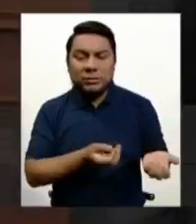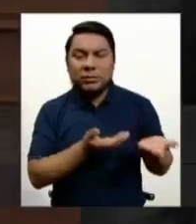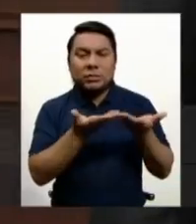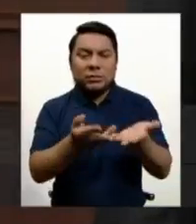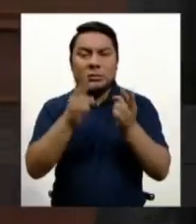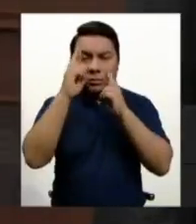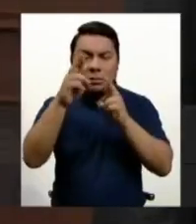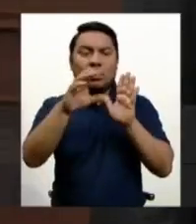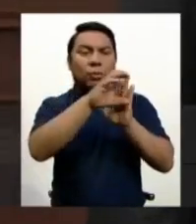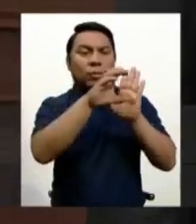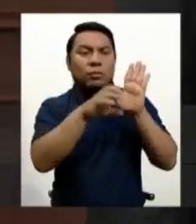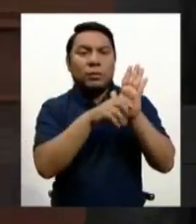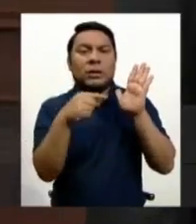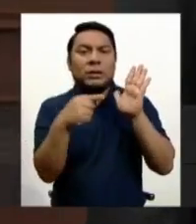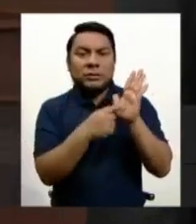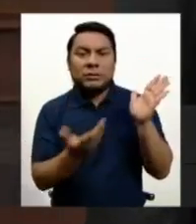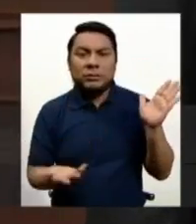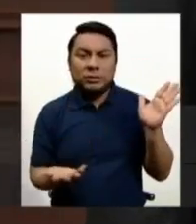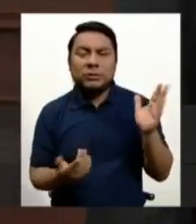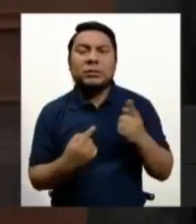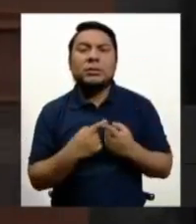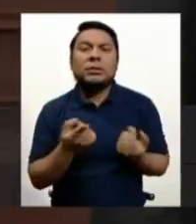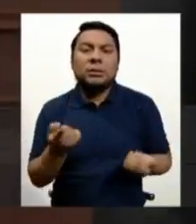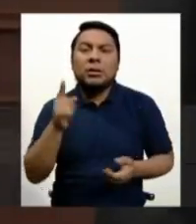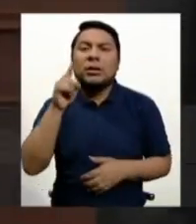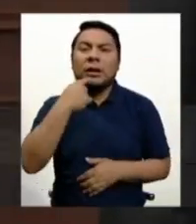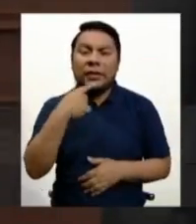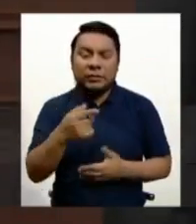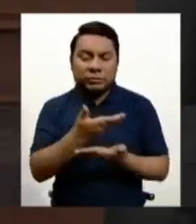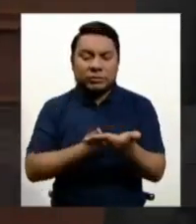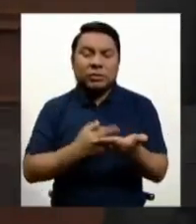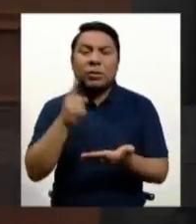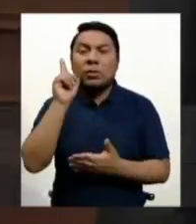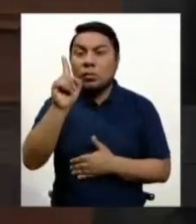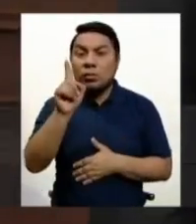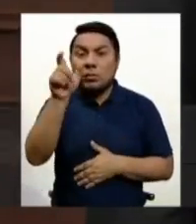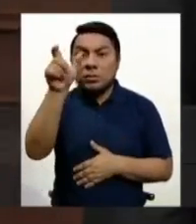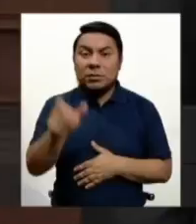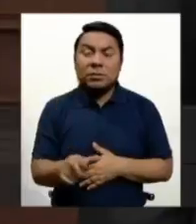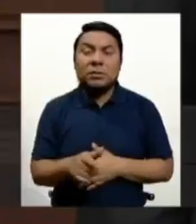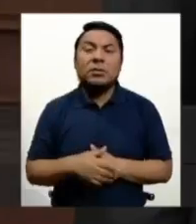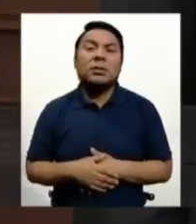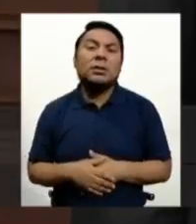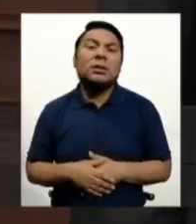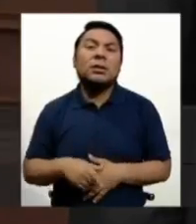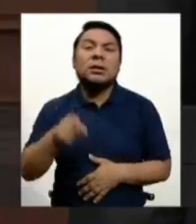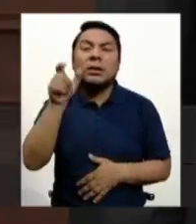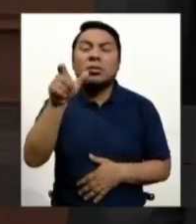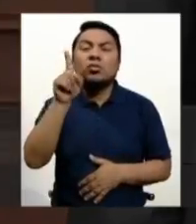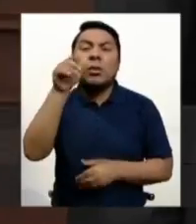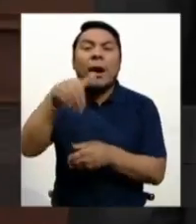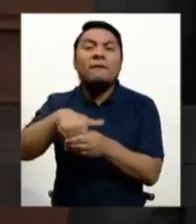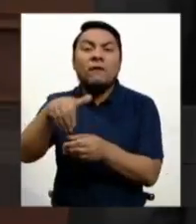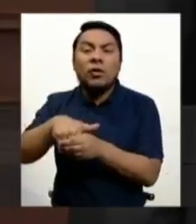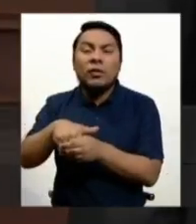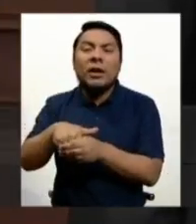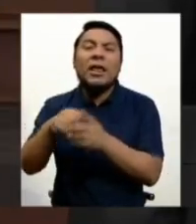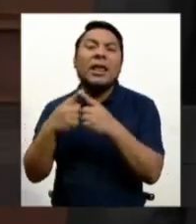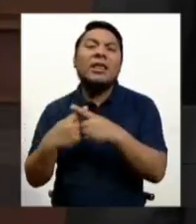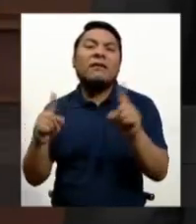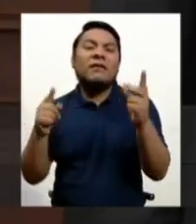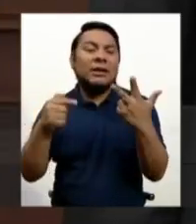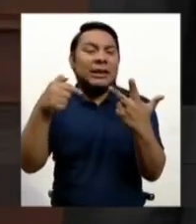Constitución, concluye en que uno de los votos era manifiestamente distinto al de los